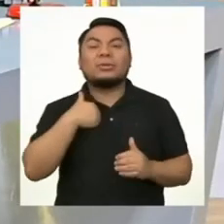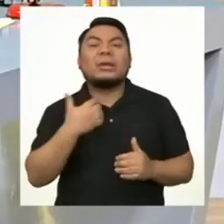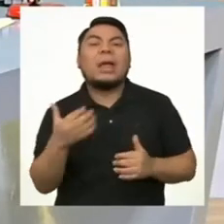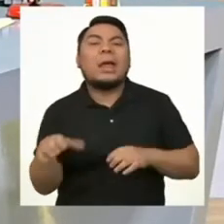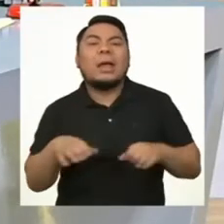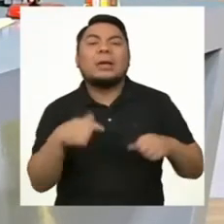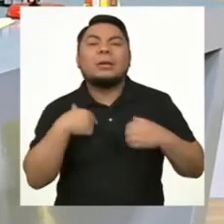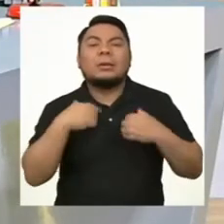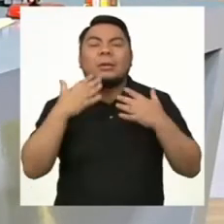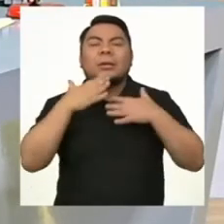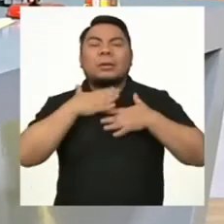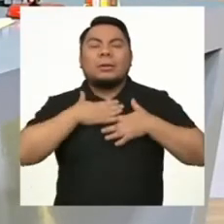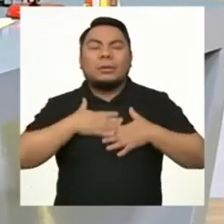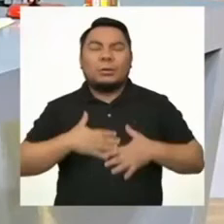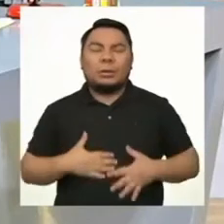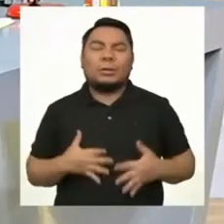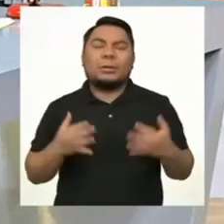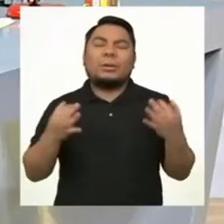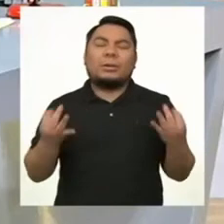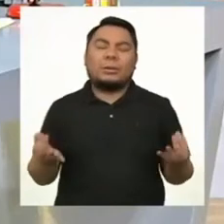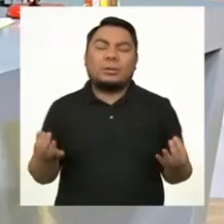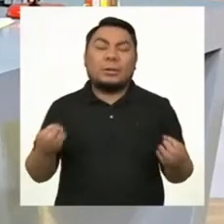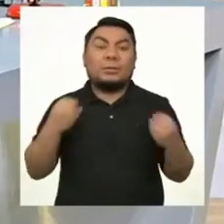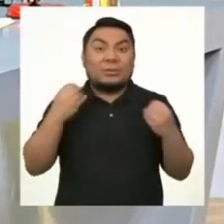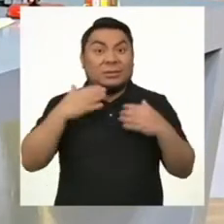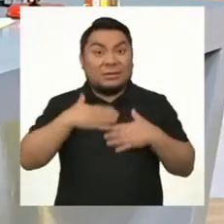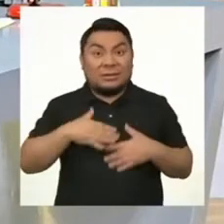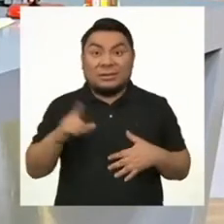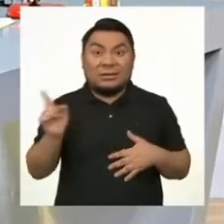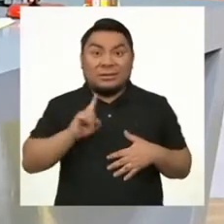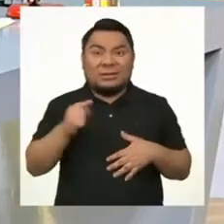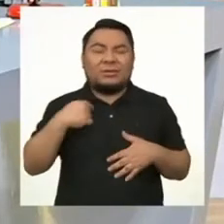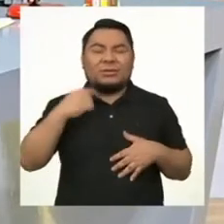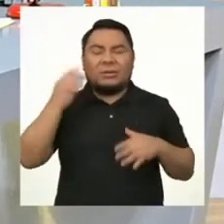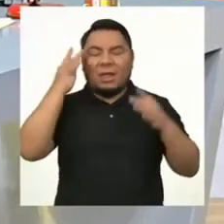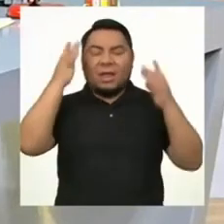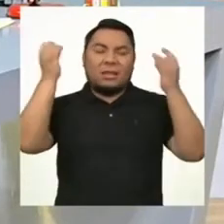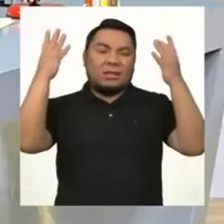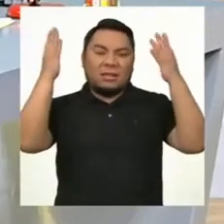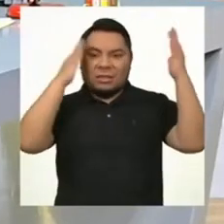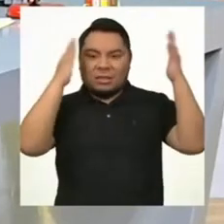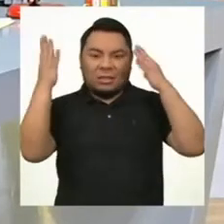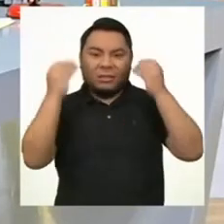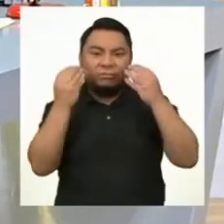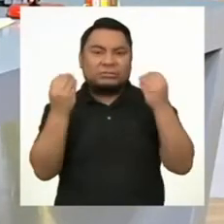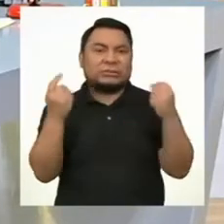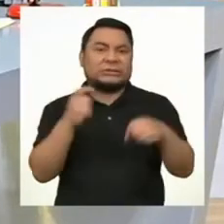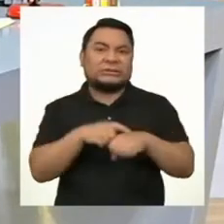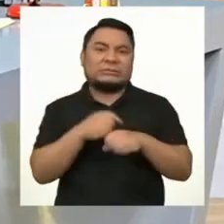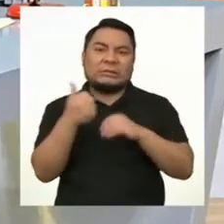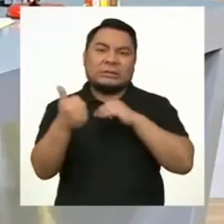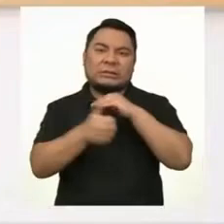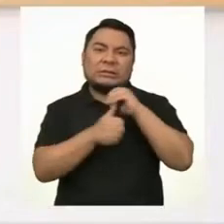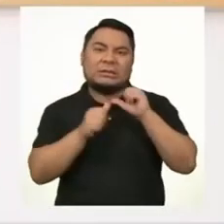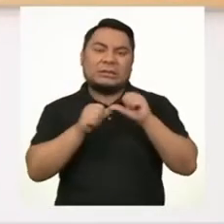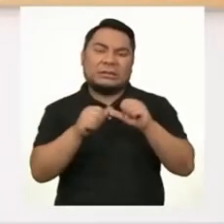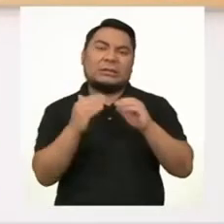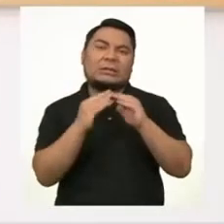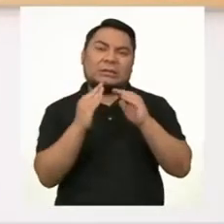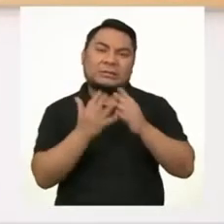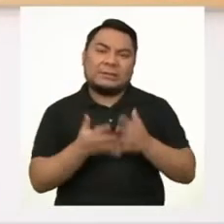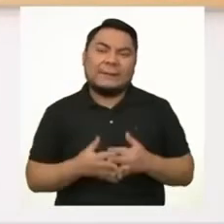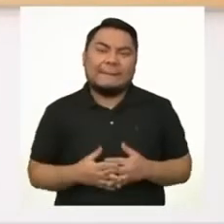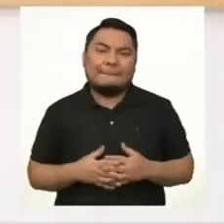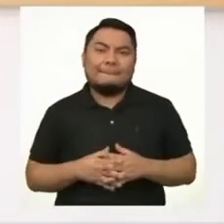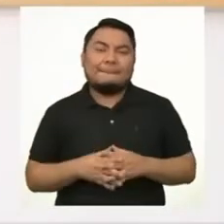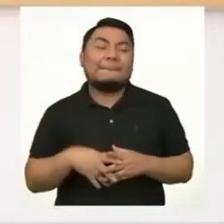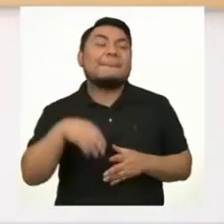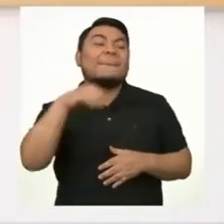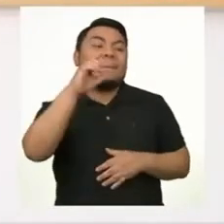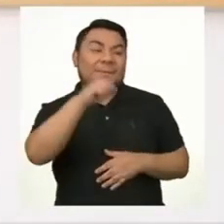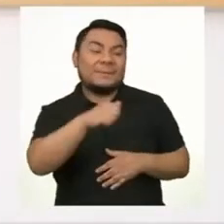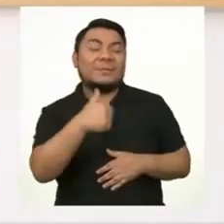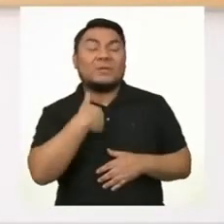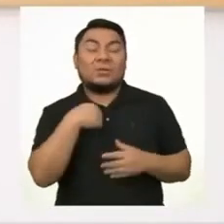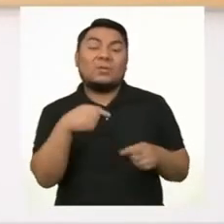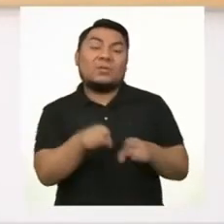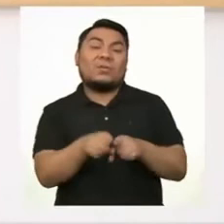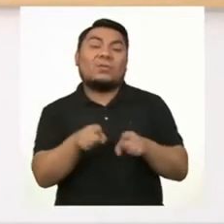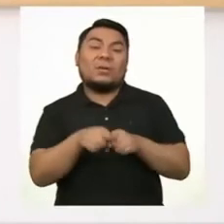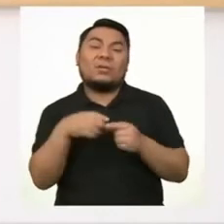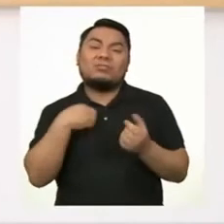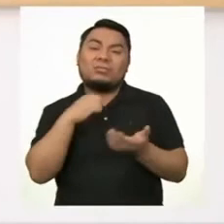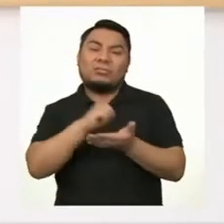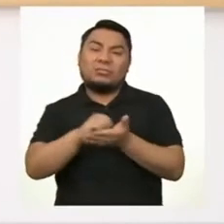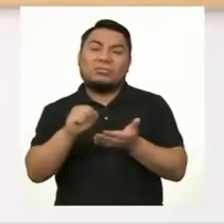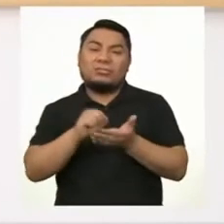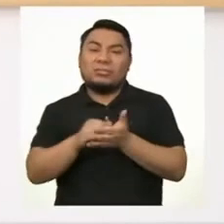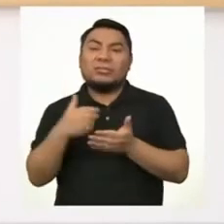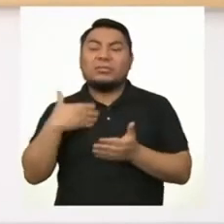relajación porque sé que si no las hago me voy a estresar mucho con tanto tiempo que paso en casa. Imagínate yo, tantos meses sin